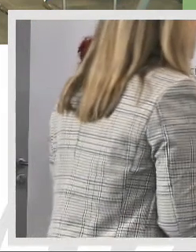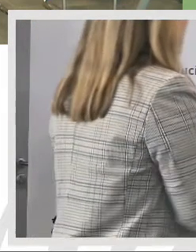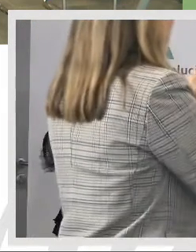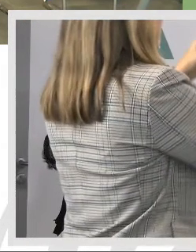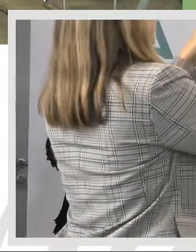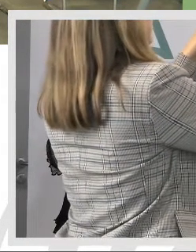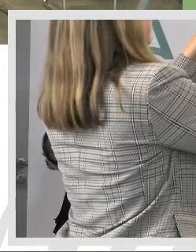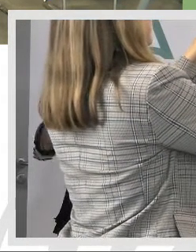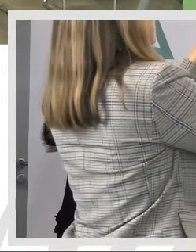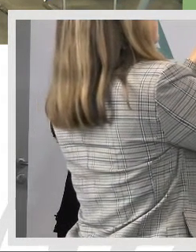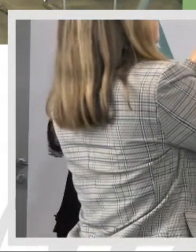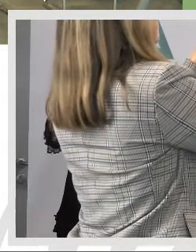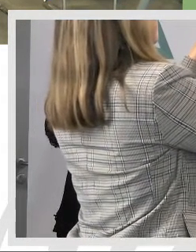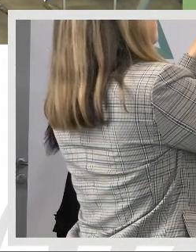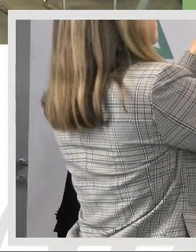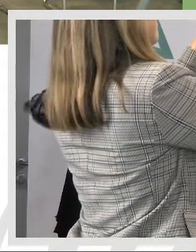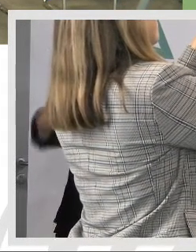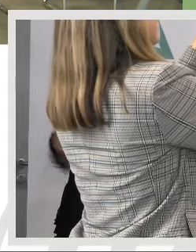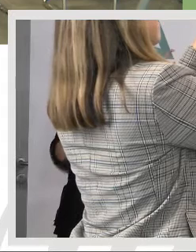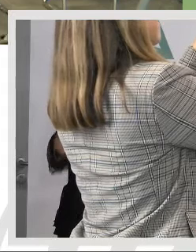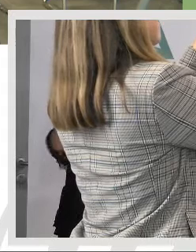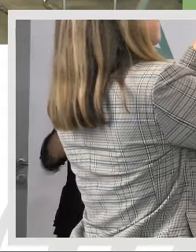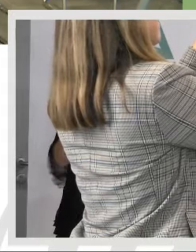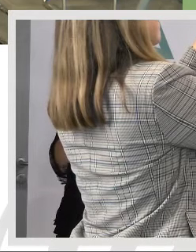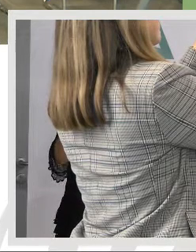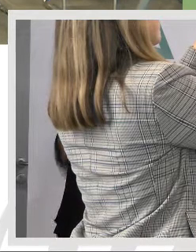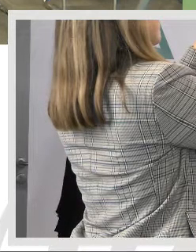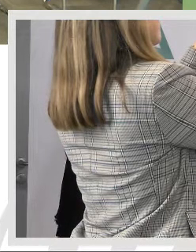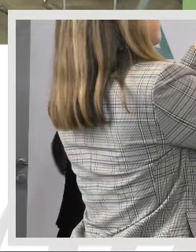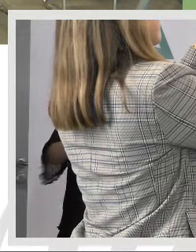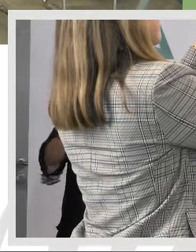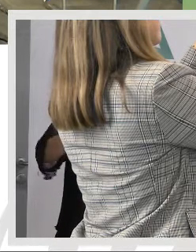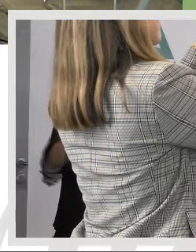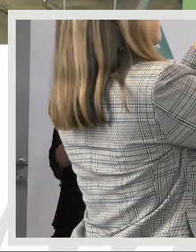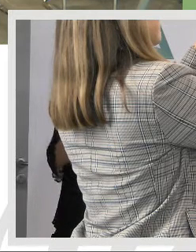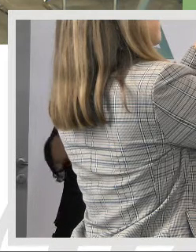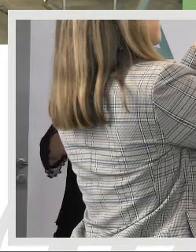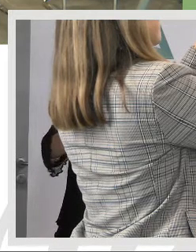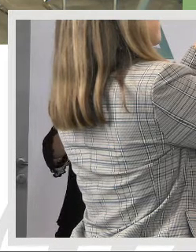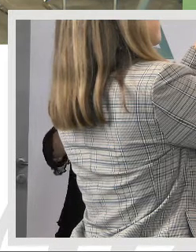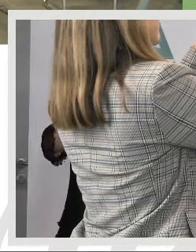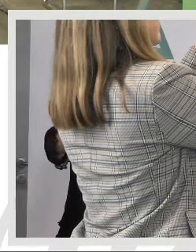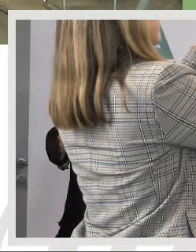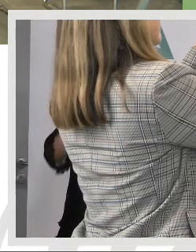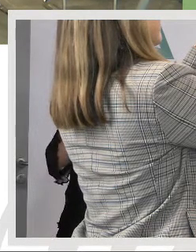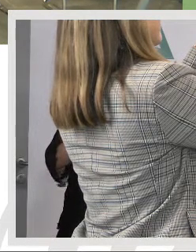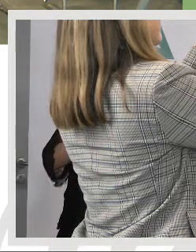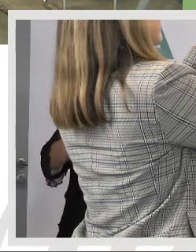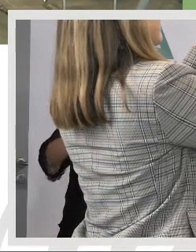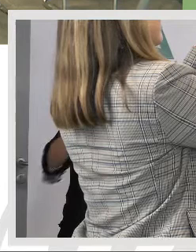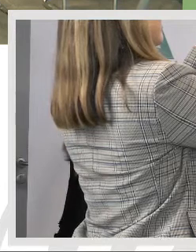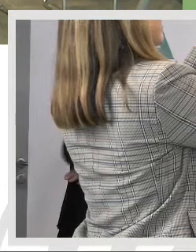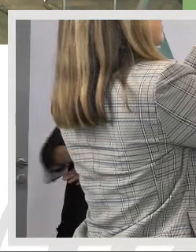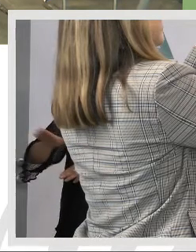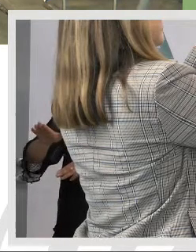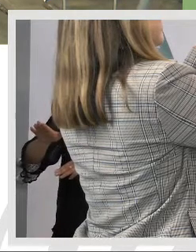ilusión contar con ustedes esta tarde, pero sobre todo con los más pequeños. Nos encanta tener niños en esta consejería y